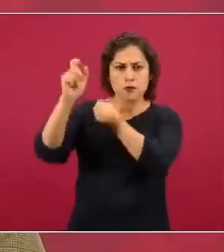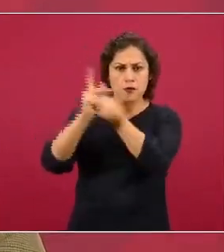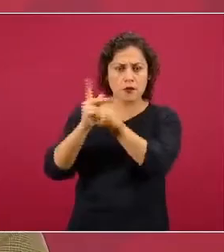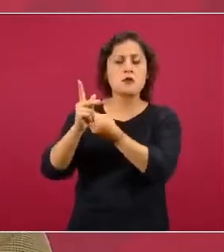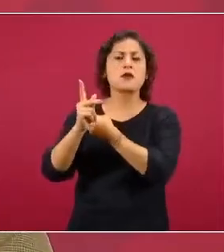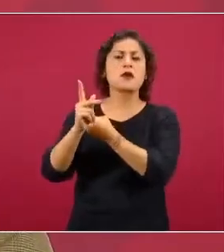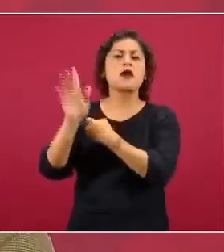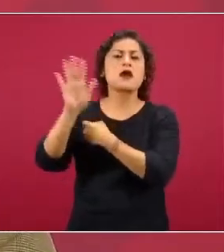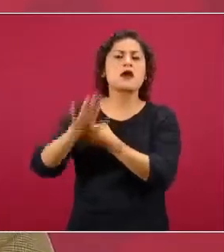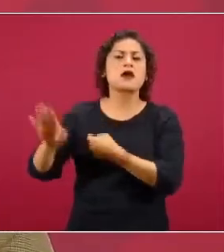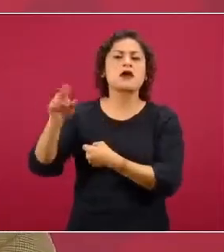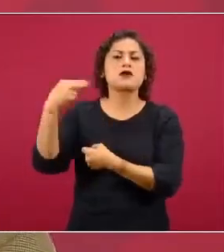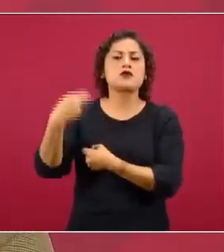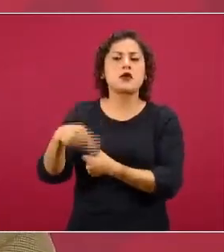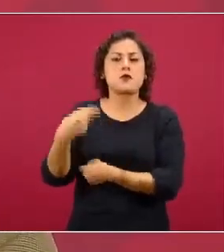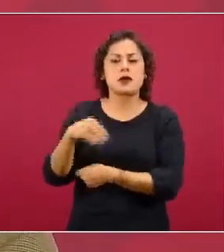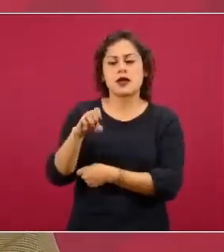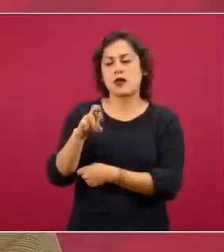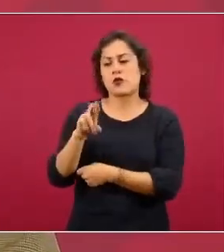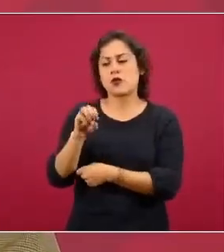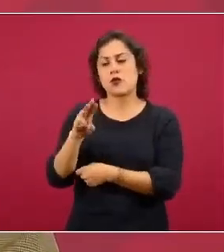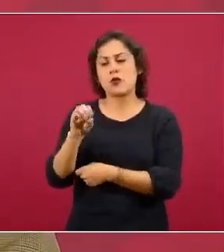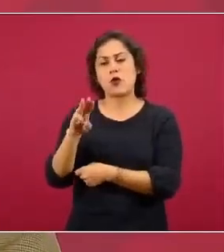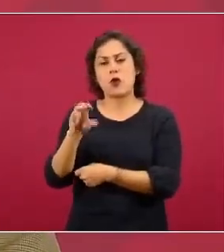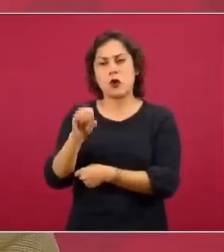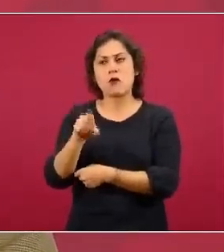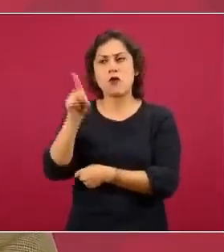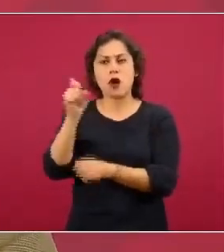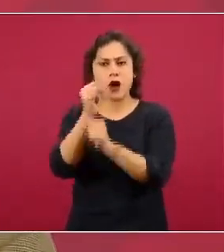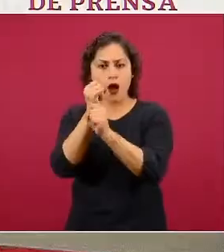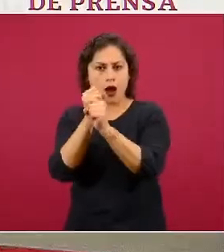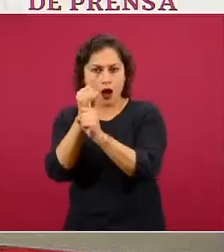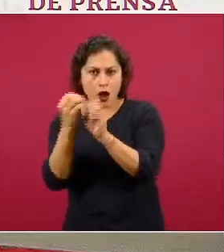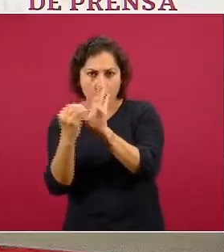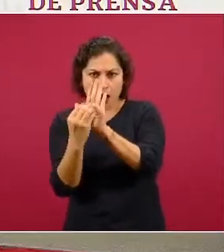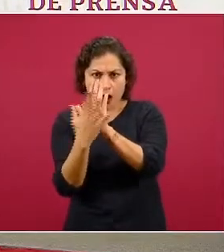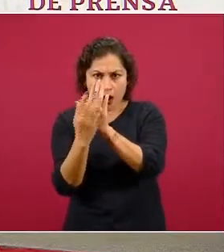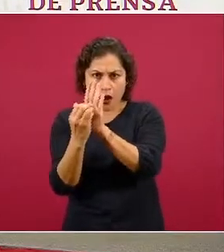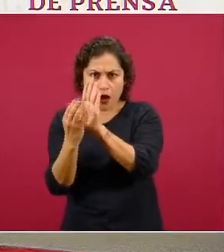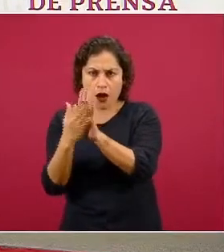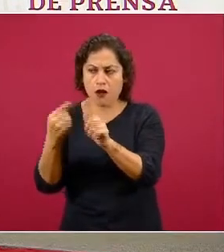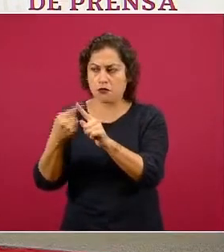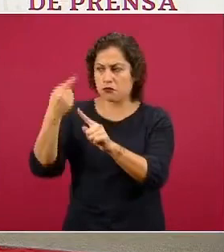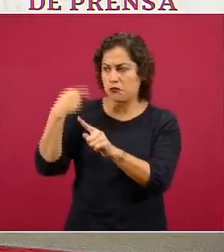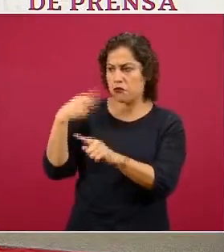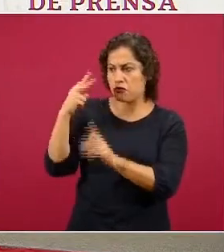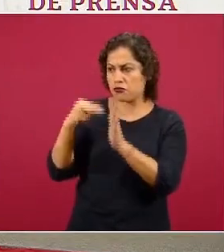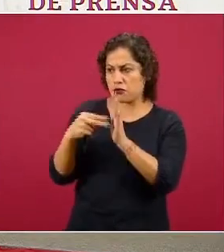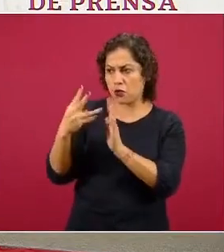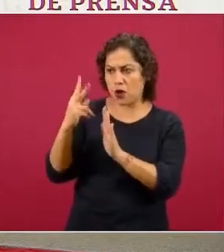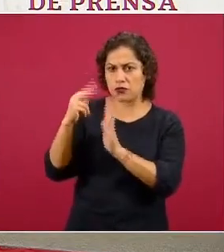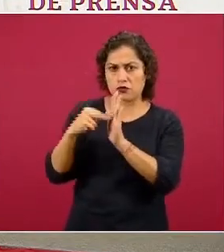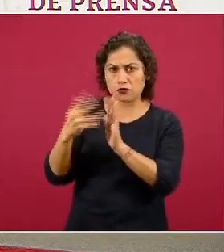llama Euromomo, que también tiene estas formas de analizarlo desde el 2004-2005 que lo han hecho.